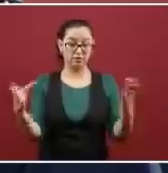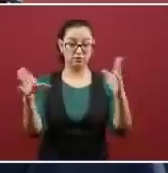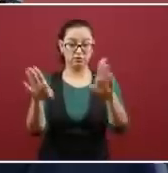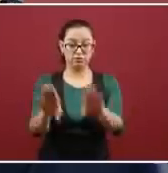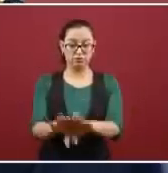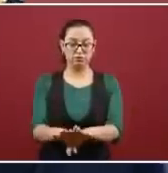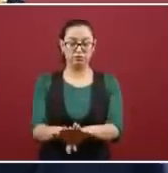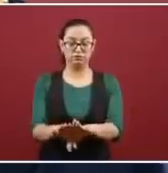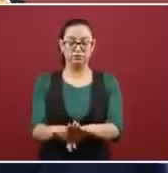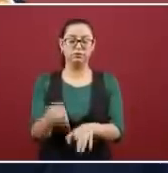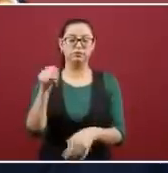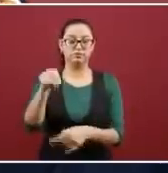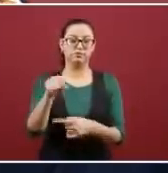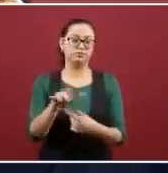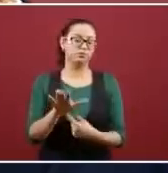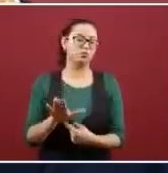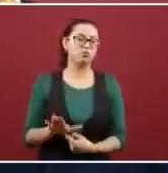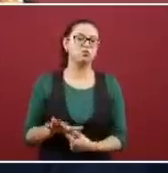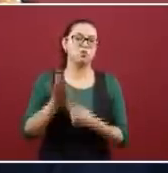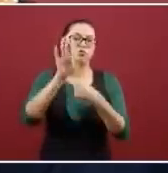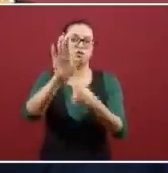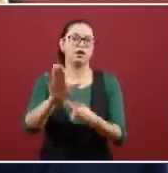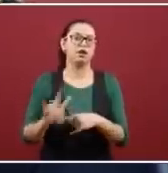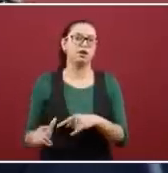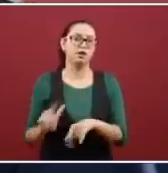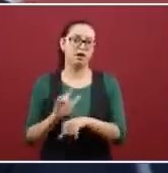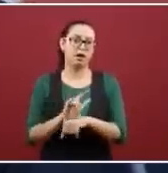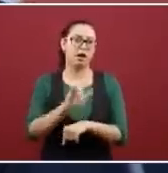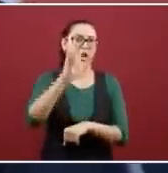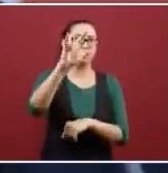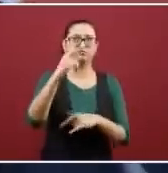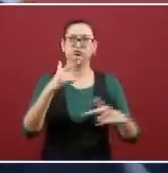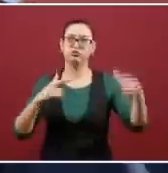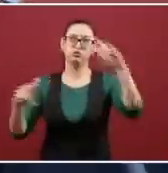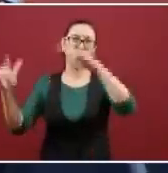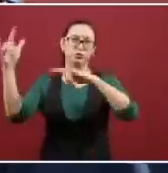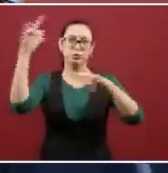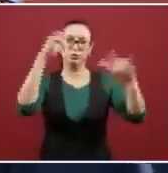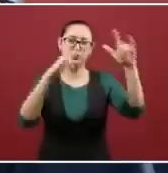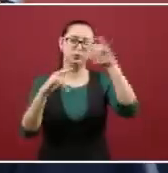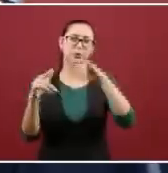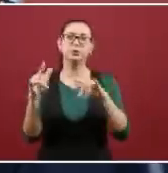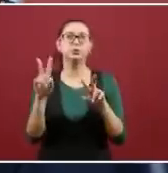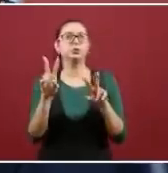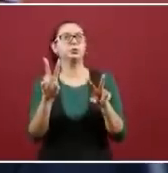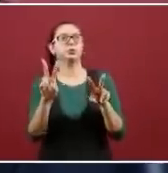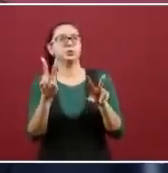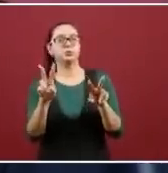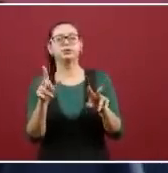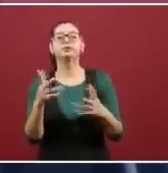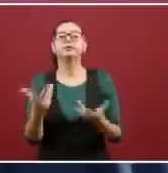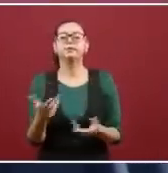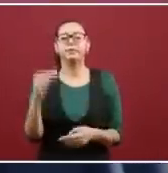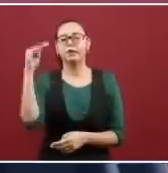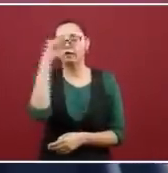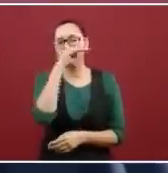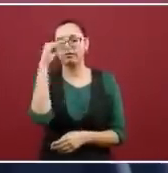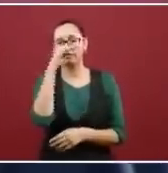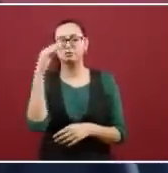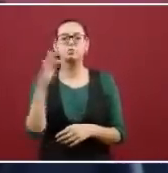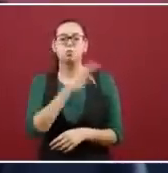un espectáculo aéreo donde estará abierto al público, entrada gratuita.